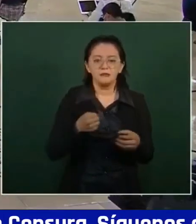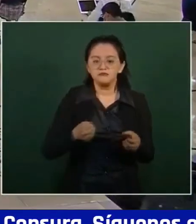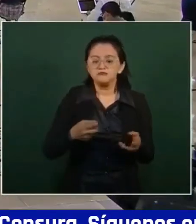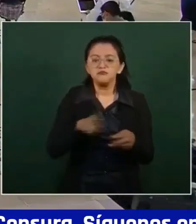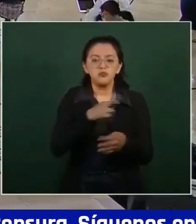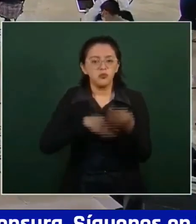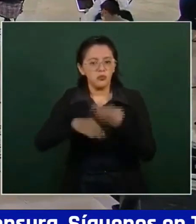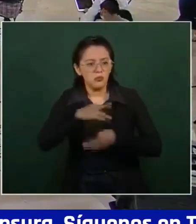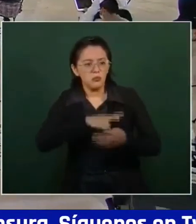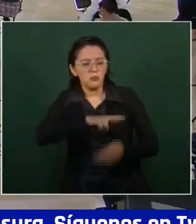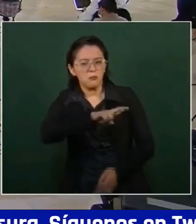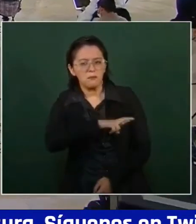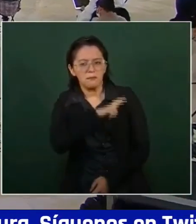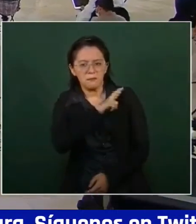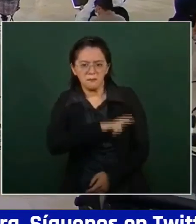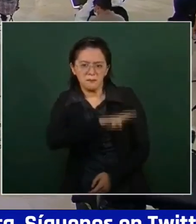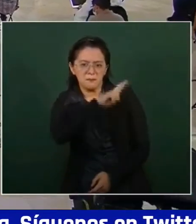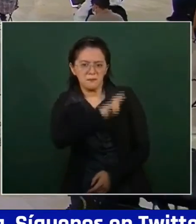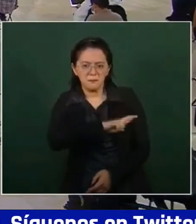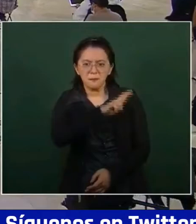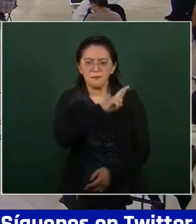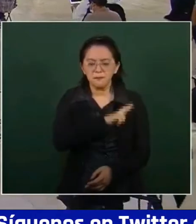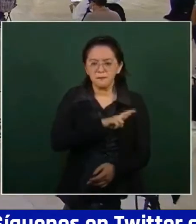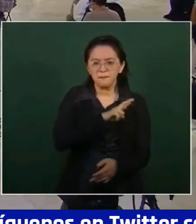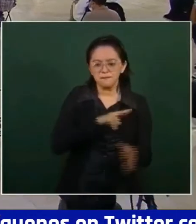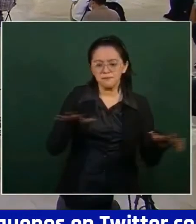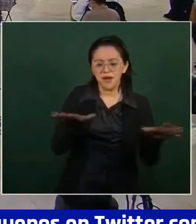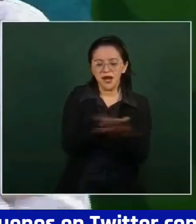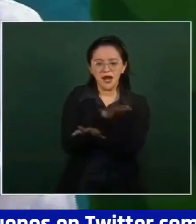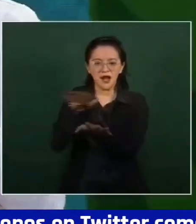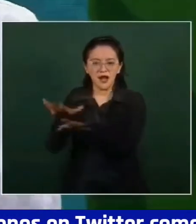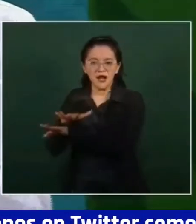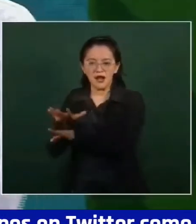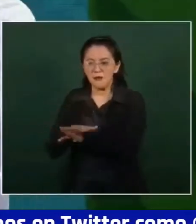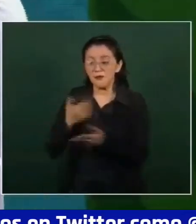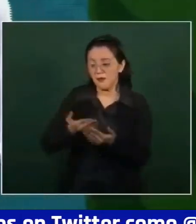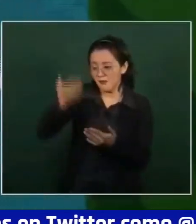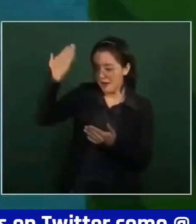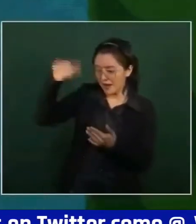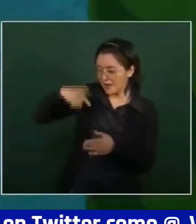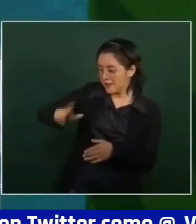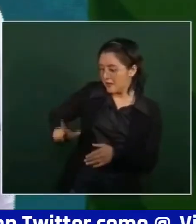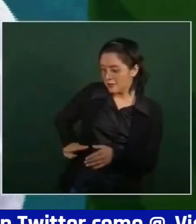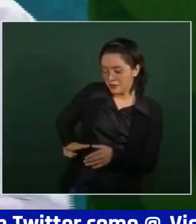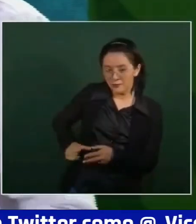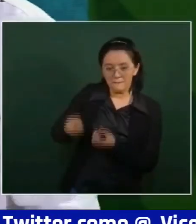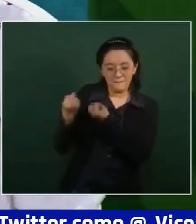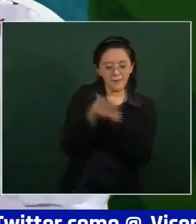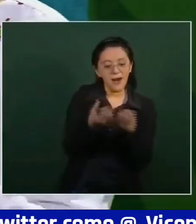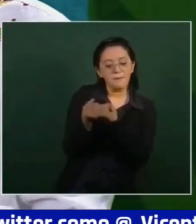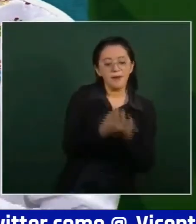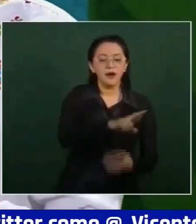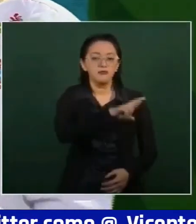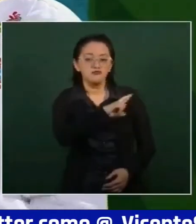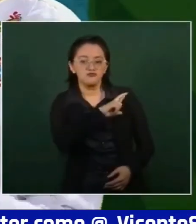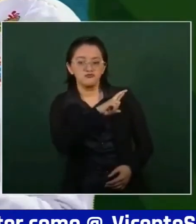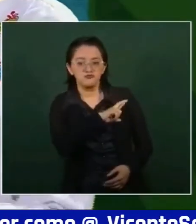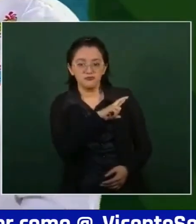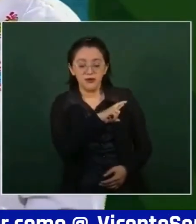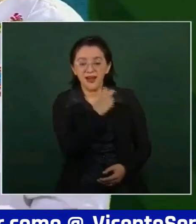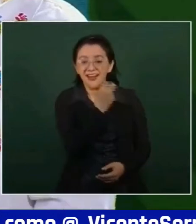a transferir bienes públicos de la nación a particulares, porque eso es